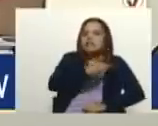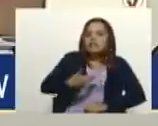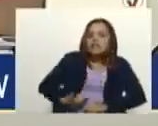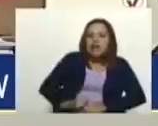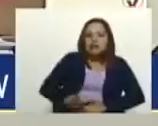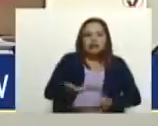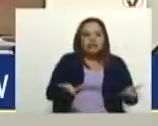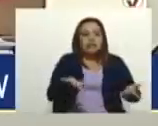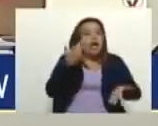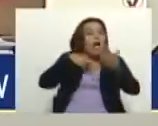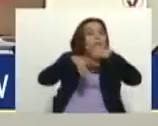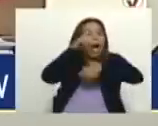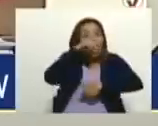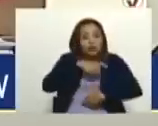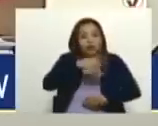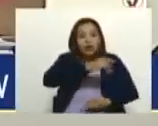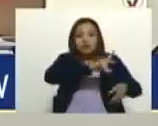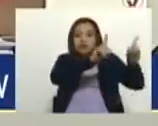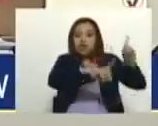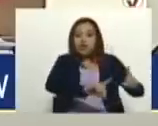presidentes,